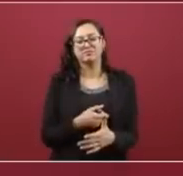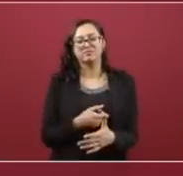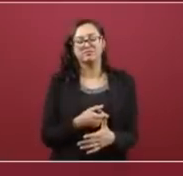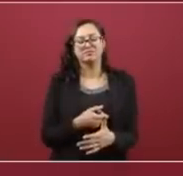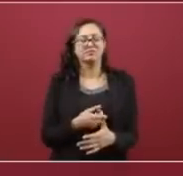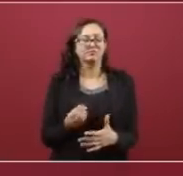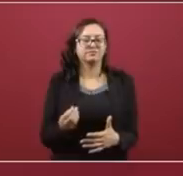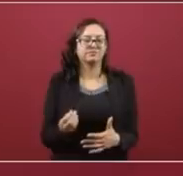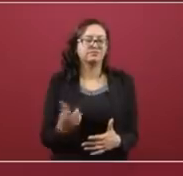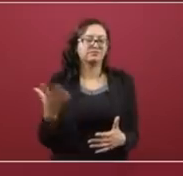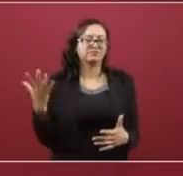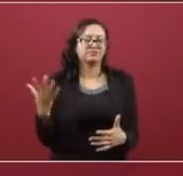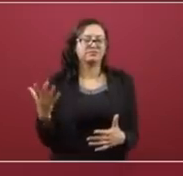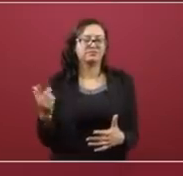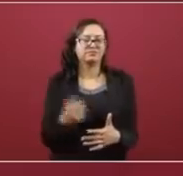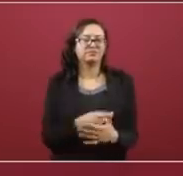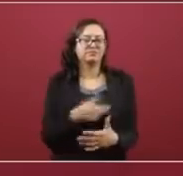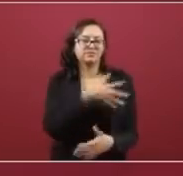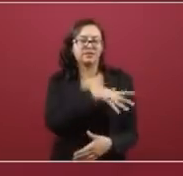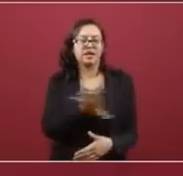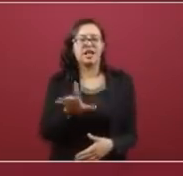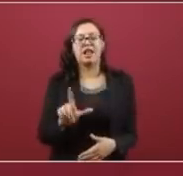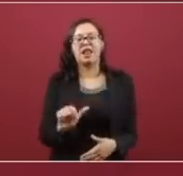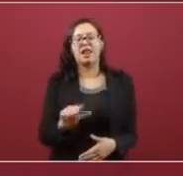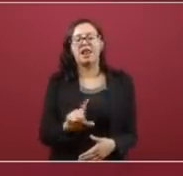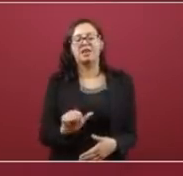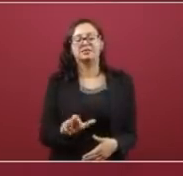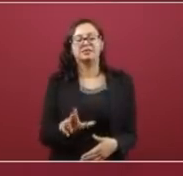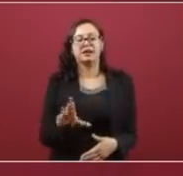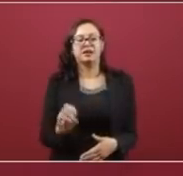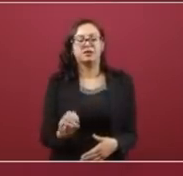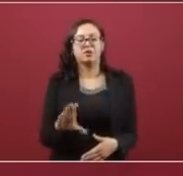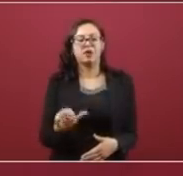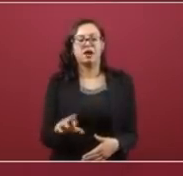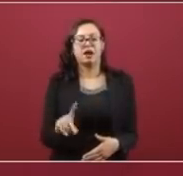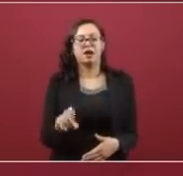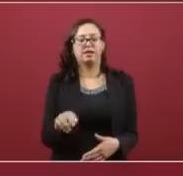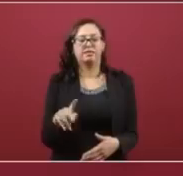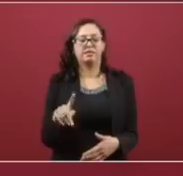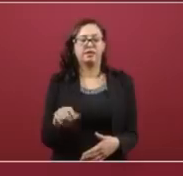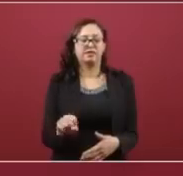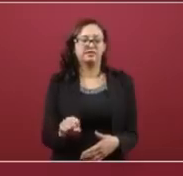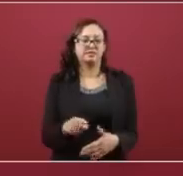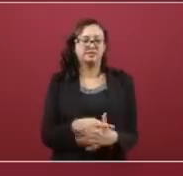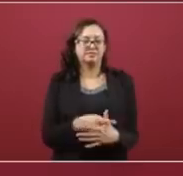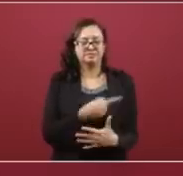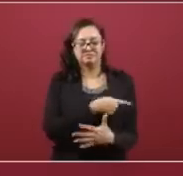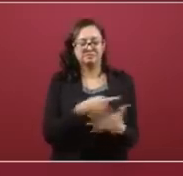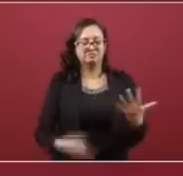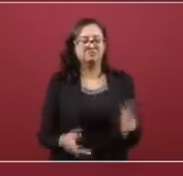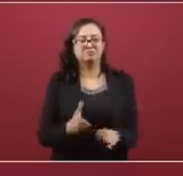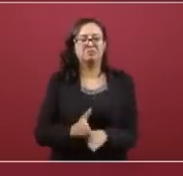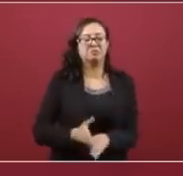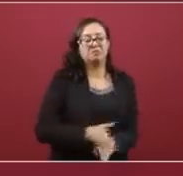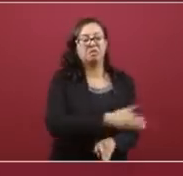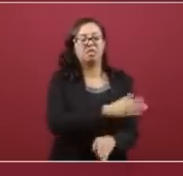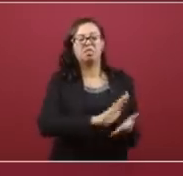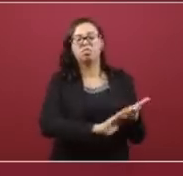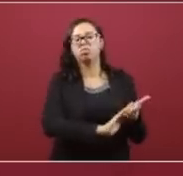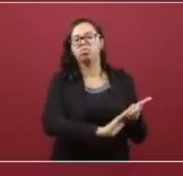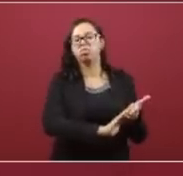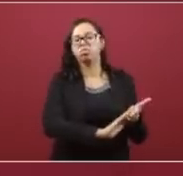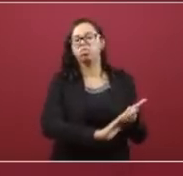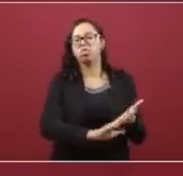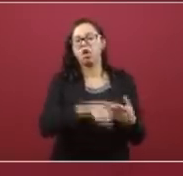lado al general Lázaro Cárdenas. Entonces, nosotros no vamos a